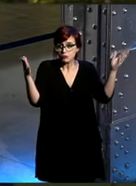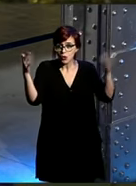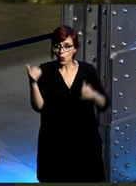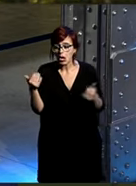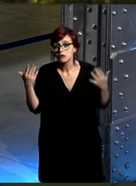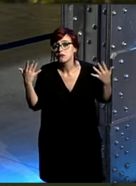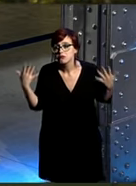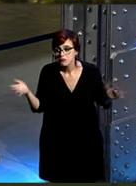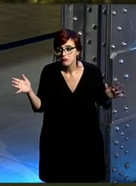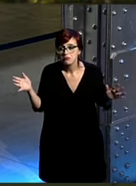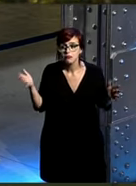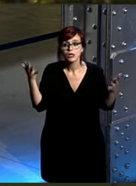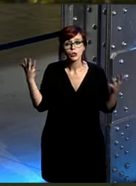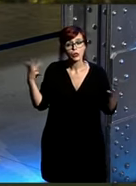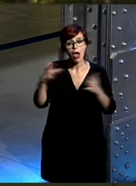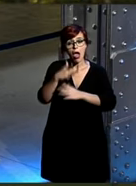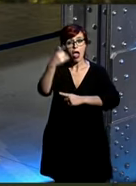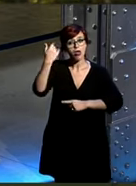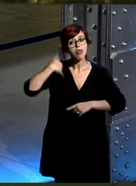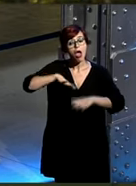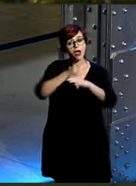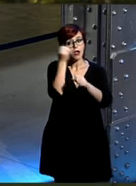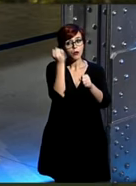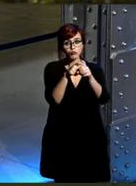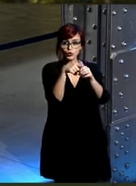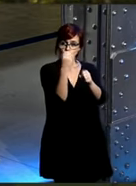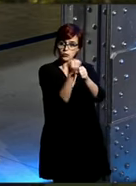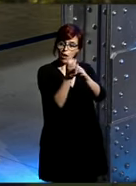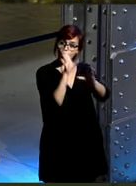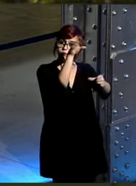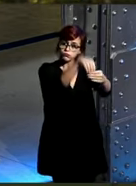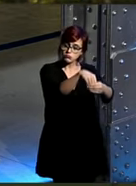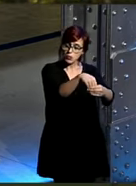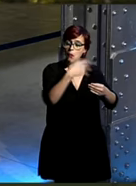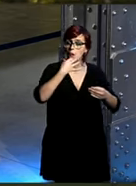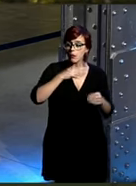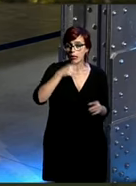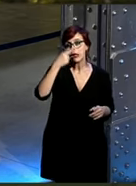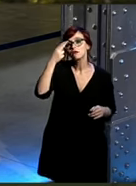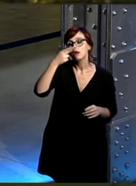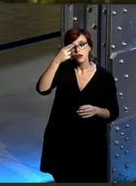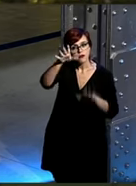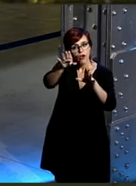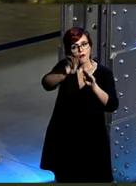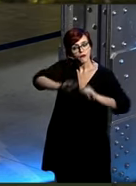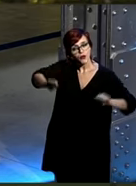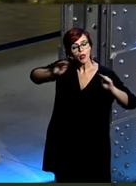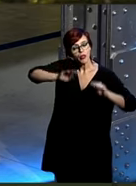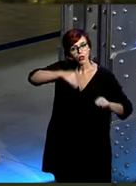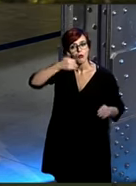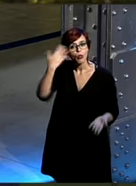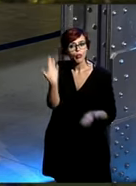universidad. ¿Qué ocurre? Que a lo mejor una vez en ese empleo deciden seguir formándose o deciden hacer